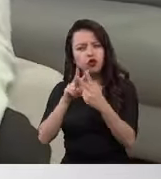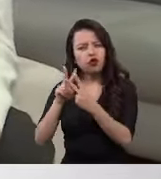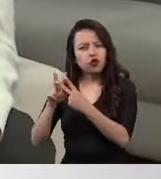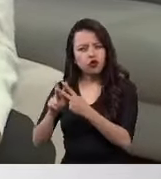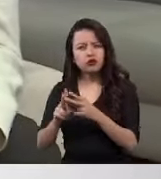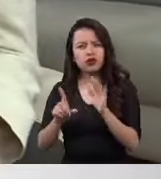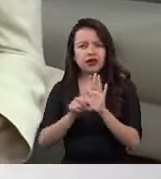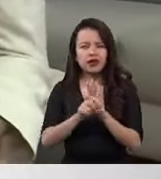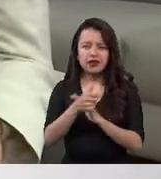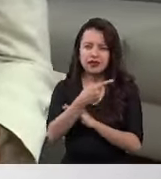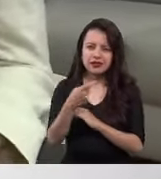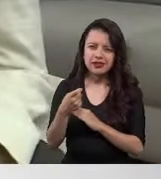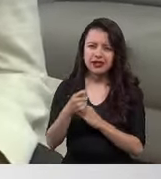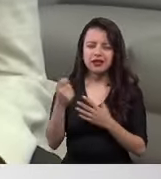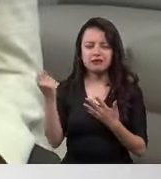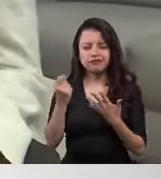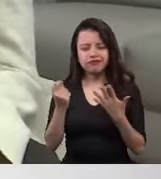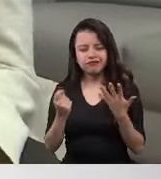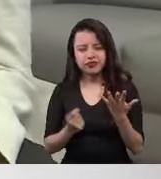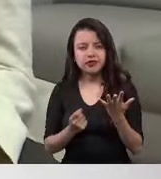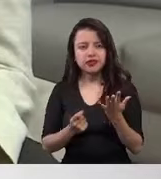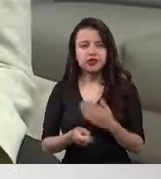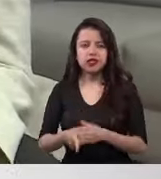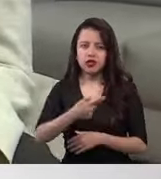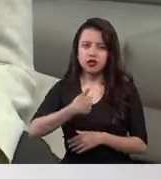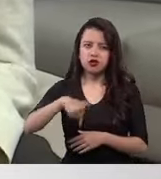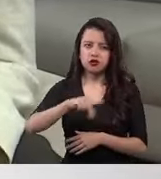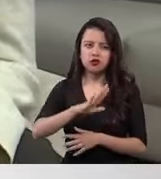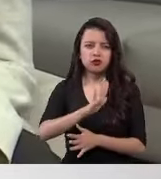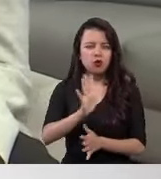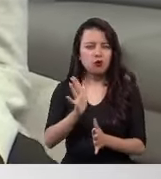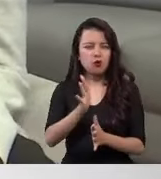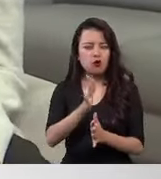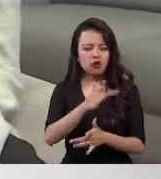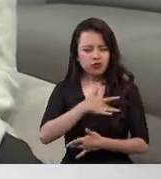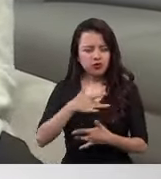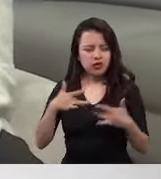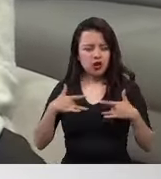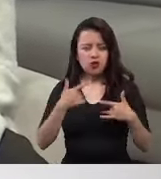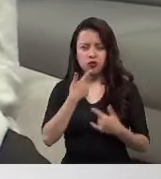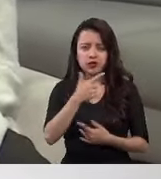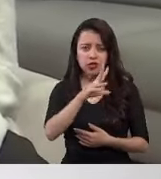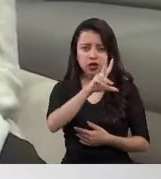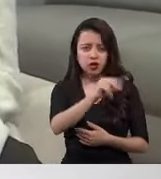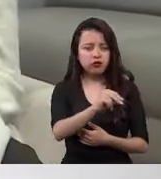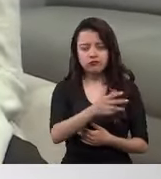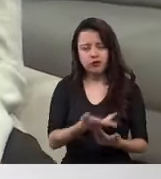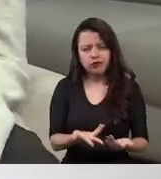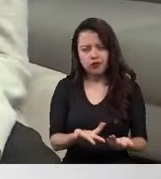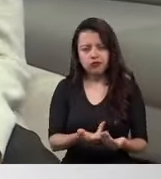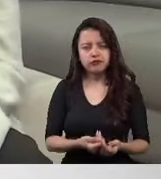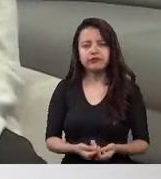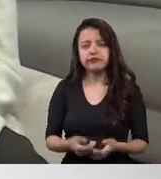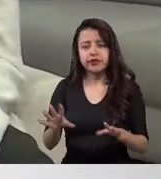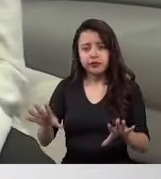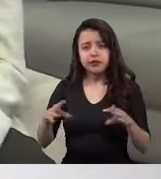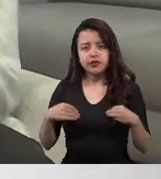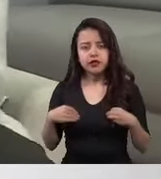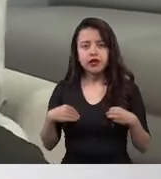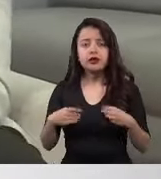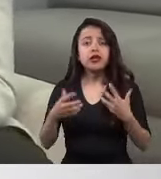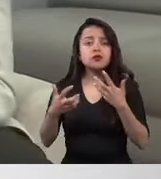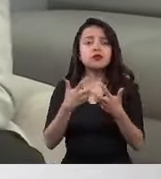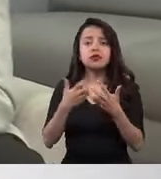100. Caldas no se puede sustraer a eso, ni más faltaba, eso es un sistema nacional. ¿Qué estamos haciendo